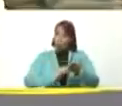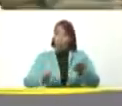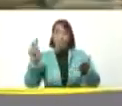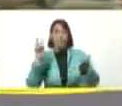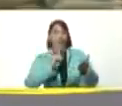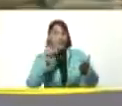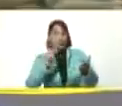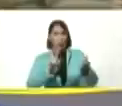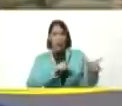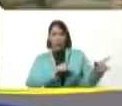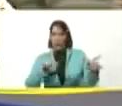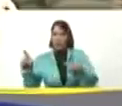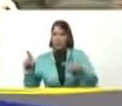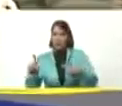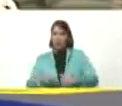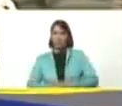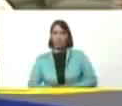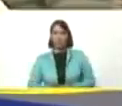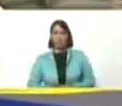está lista